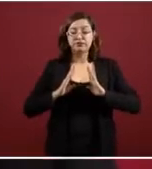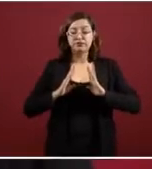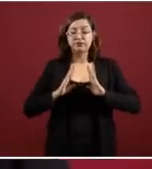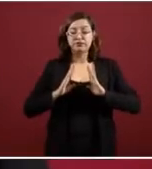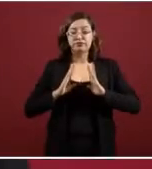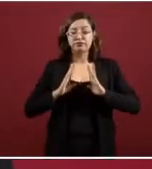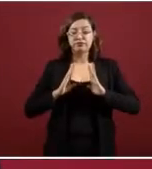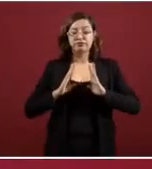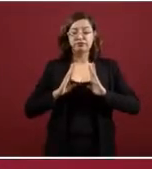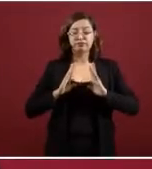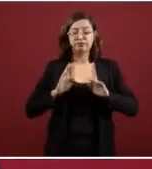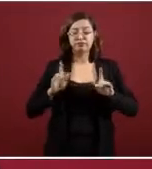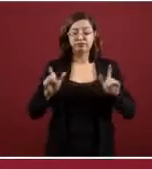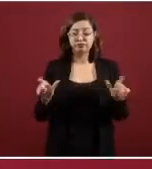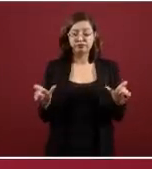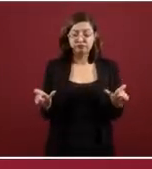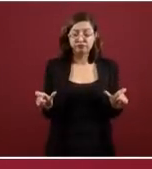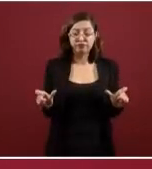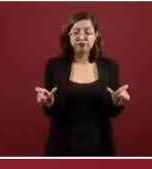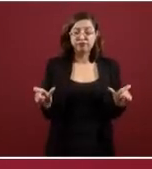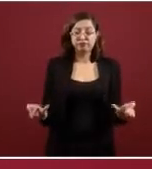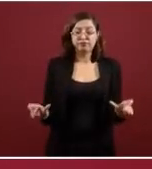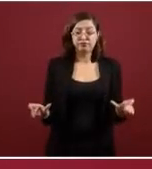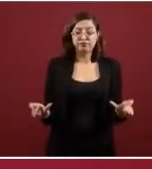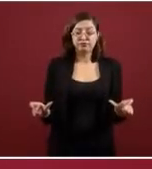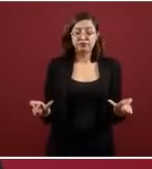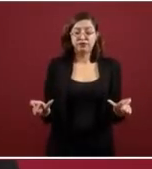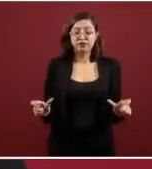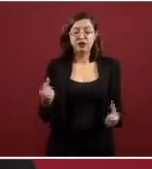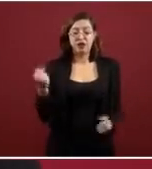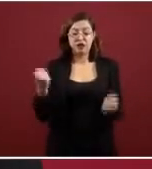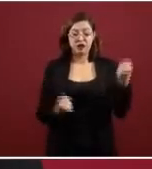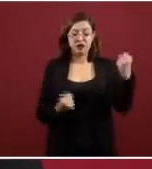que iba en custodia de los carrotanques